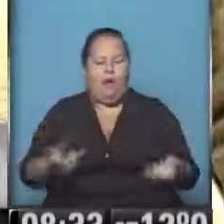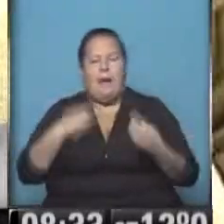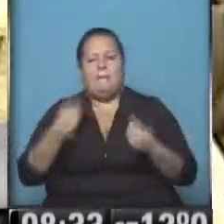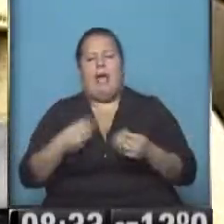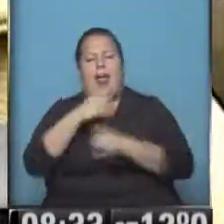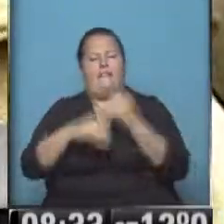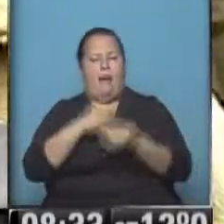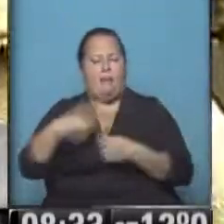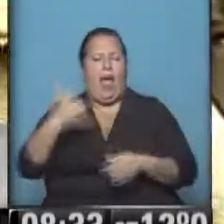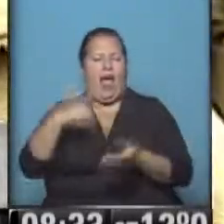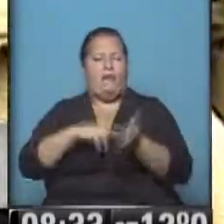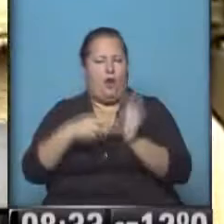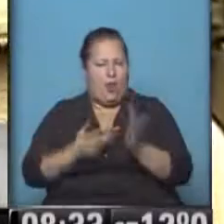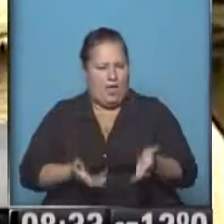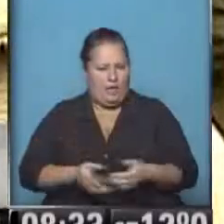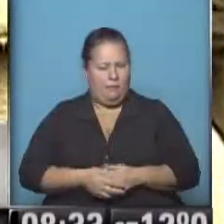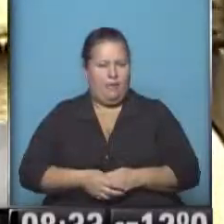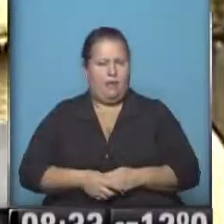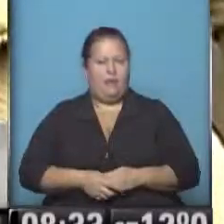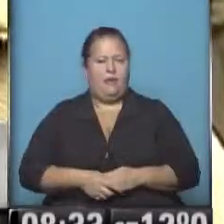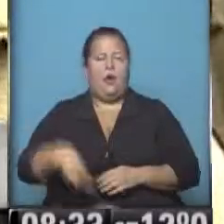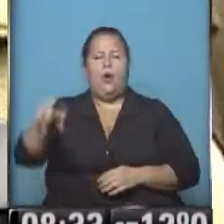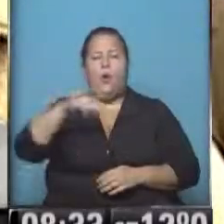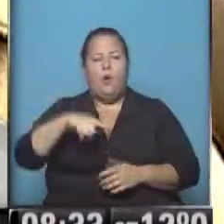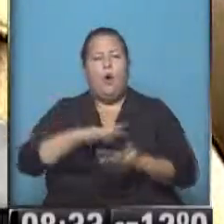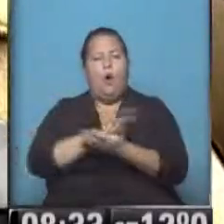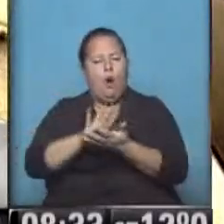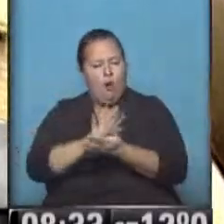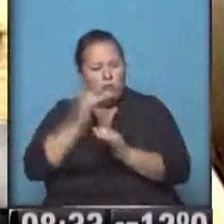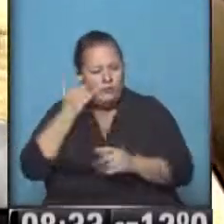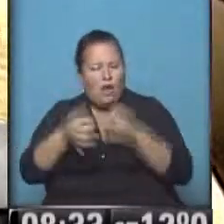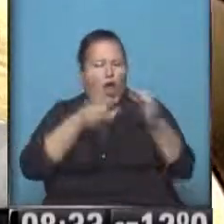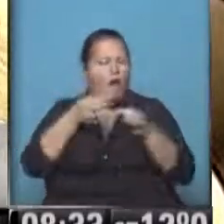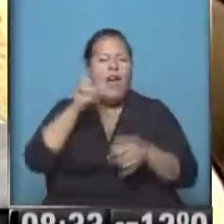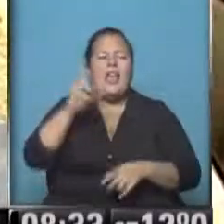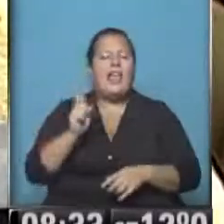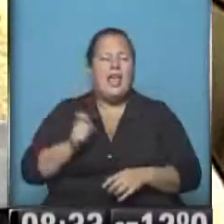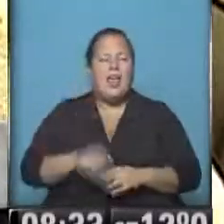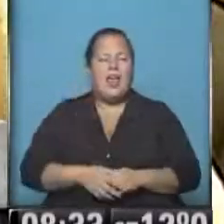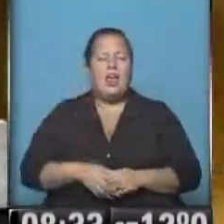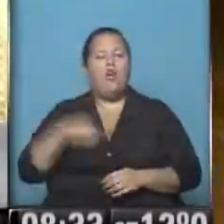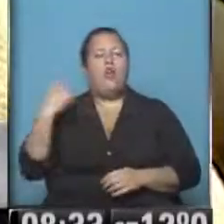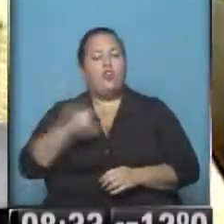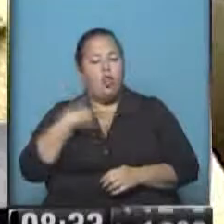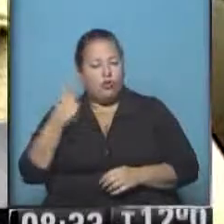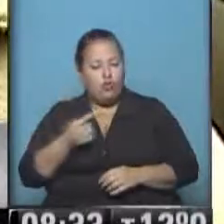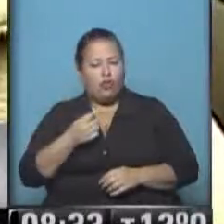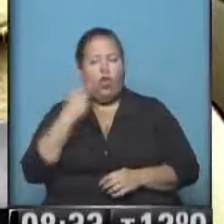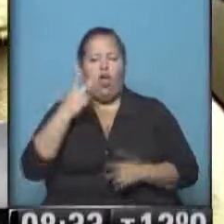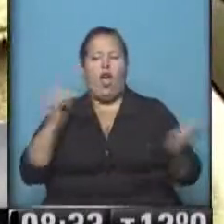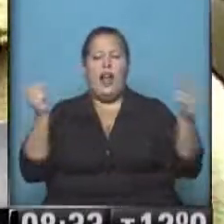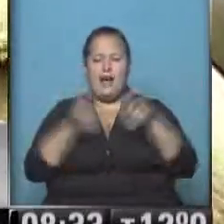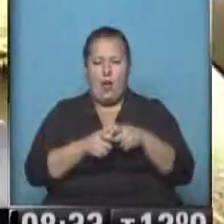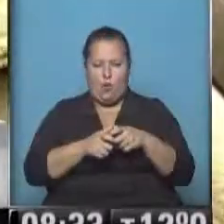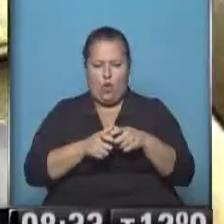esta familia que tiene esta problemática, ¿no? ¿Ustedes llegaron a algún tipo de diálogo? ¿Con quién hablaron? Nosotros tuvimos dos audiencias con